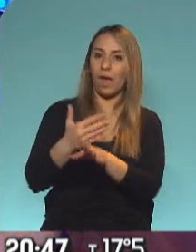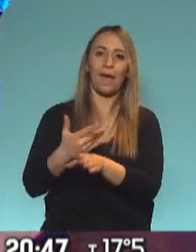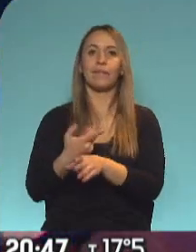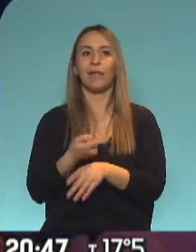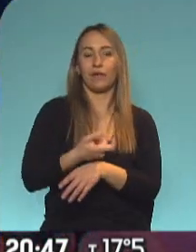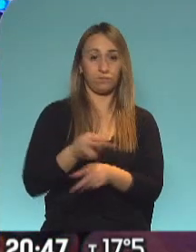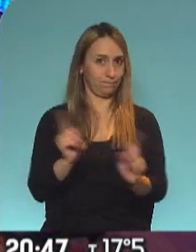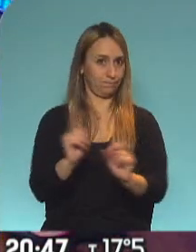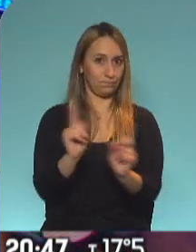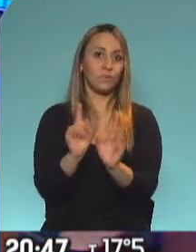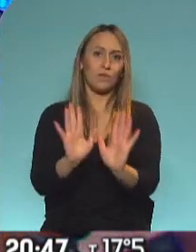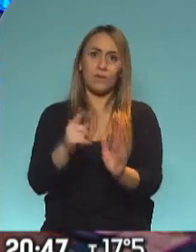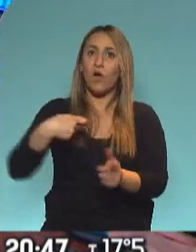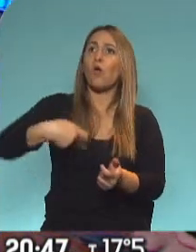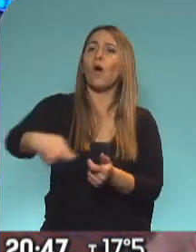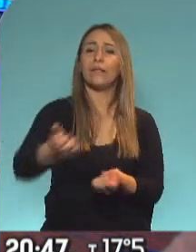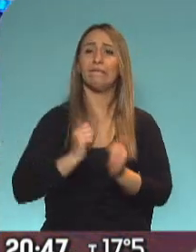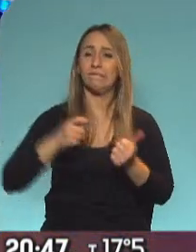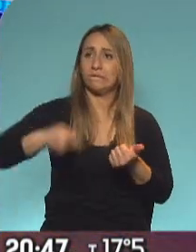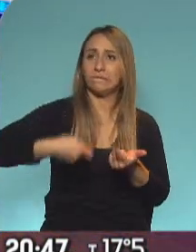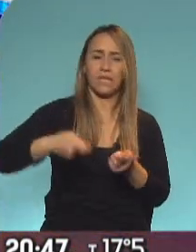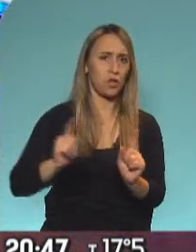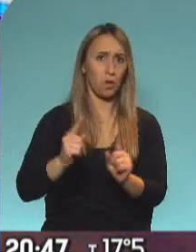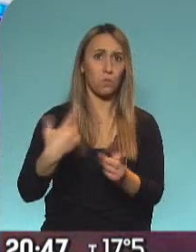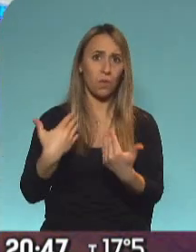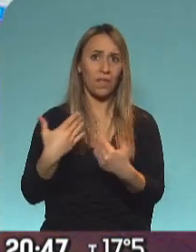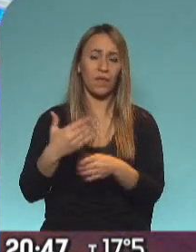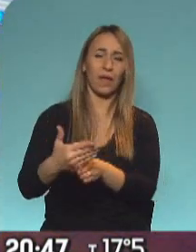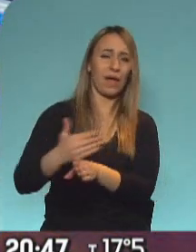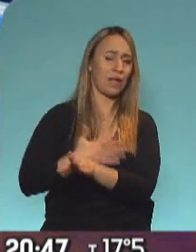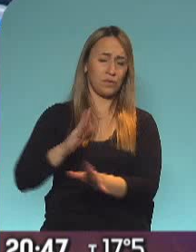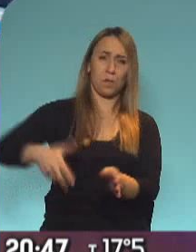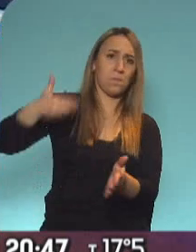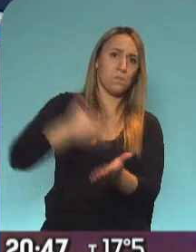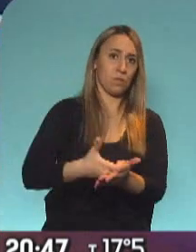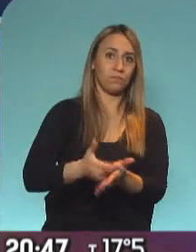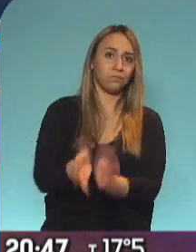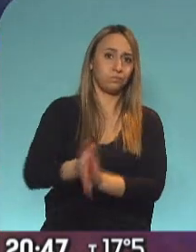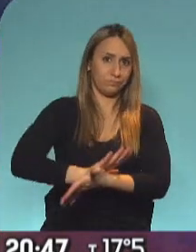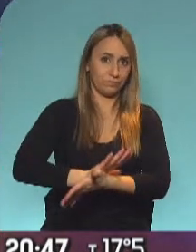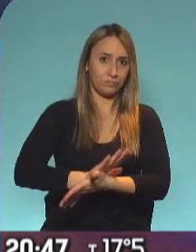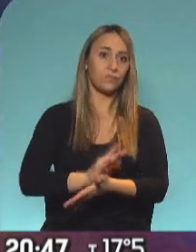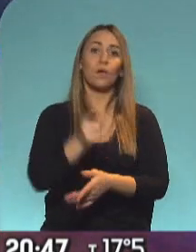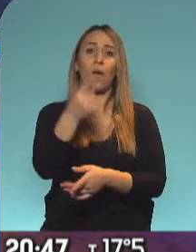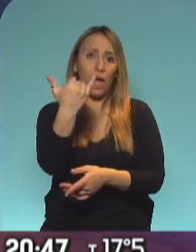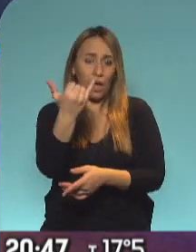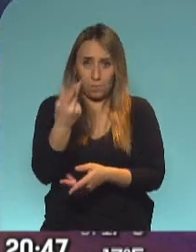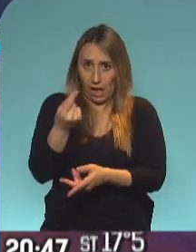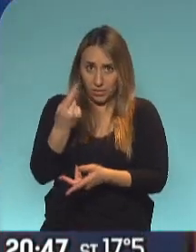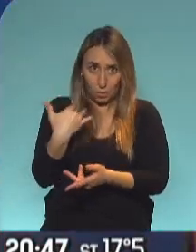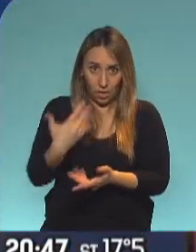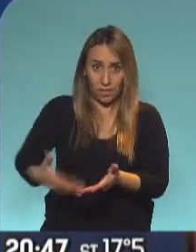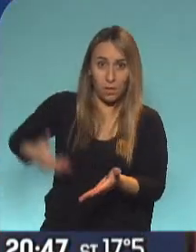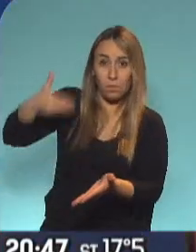podés adelantar el pago de estas cuotas. No tenés que esperar ese plazo de 9 meses que te dan para... O sea, si tenés el dinero para poder pagar las